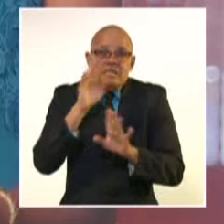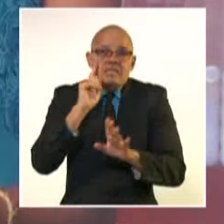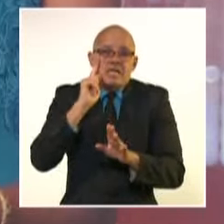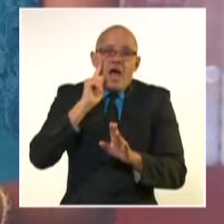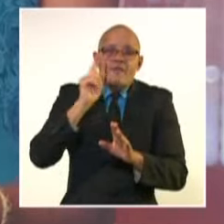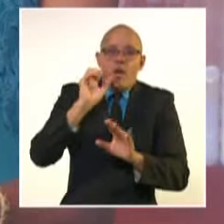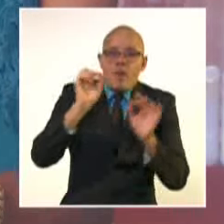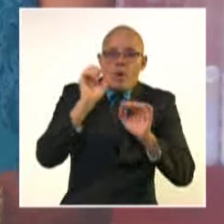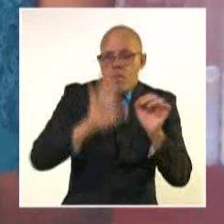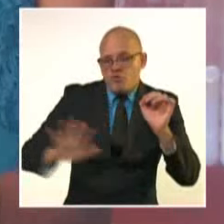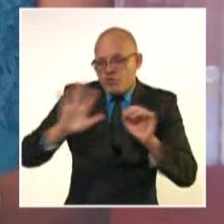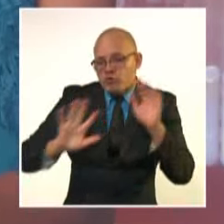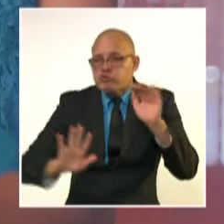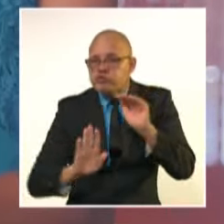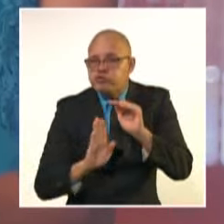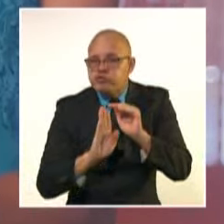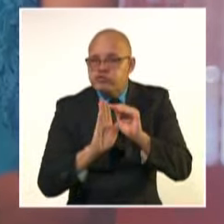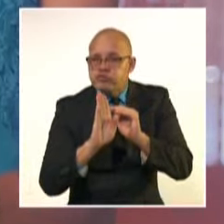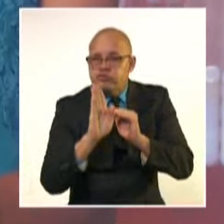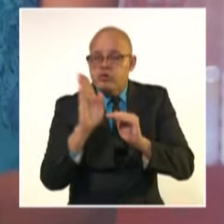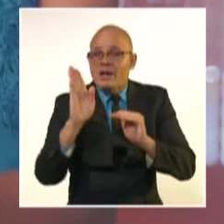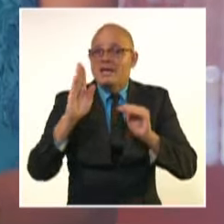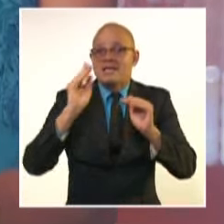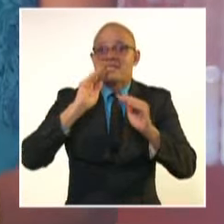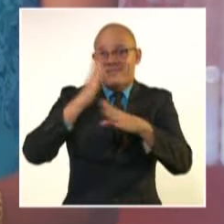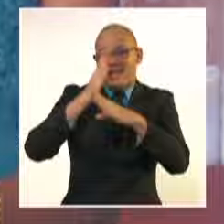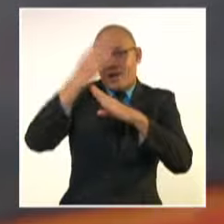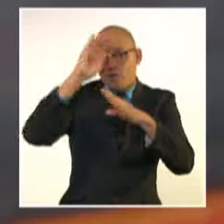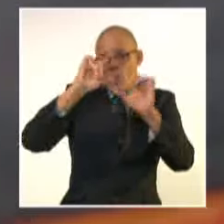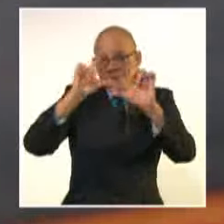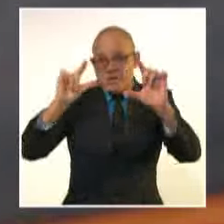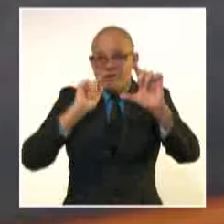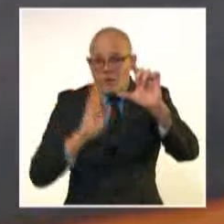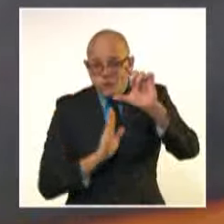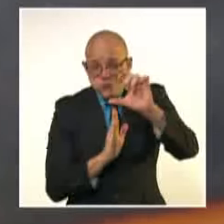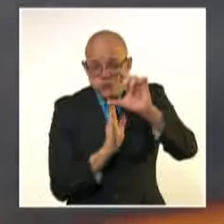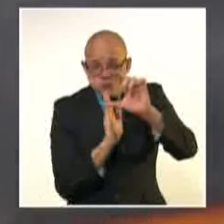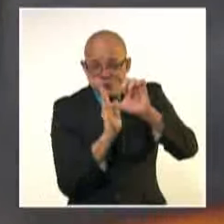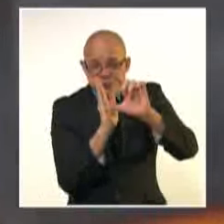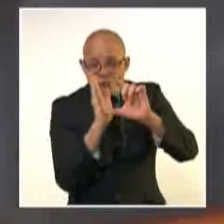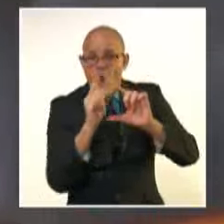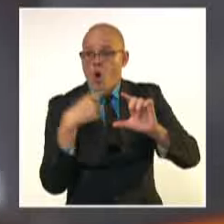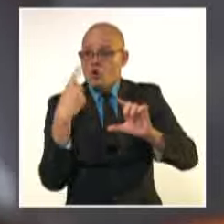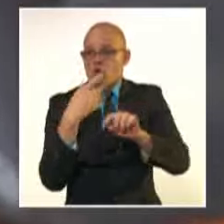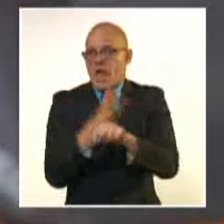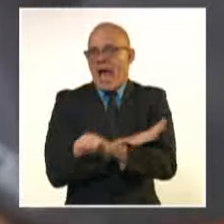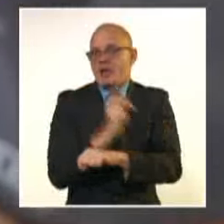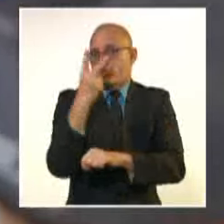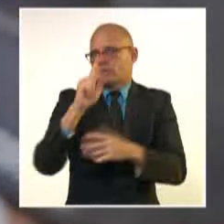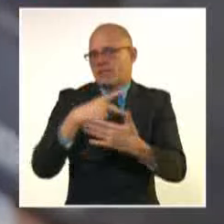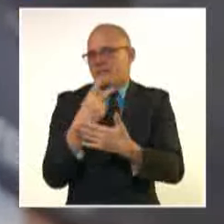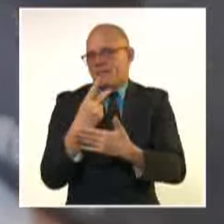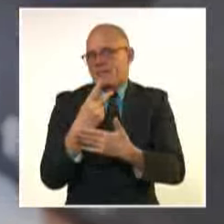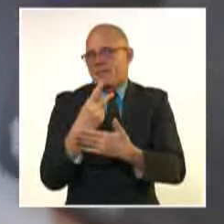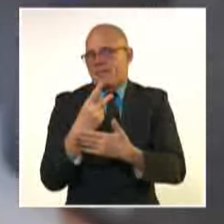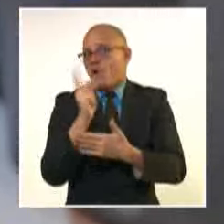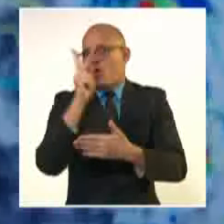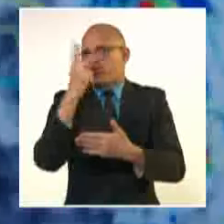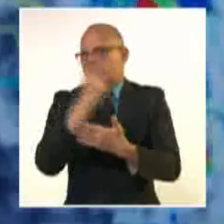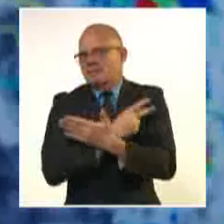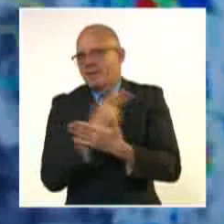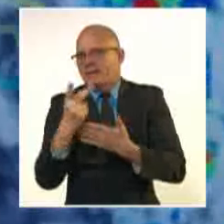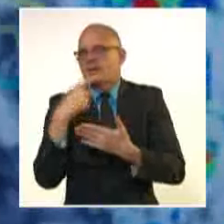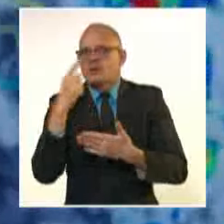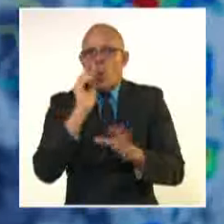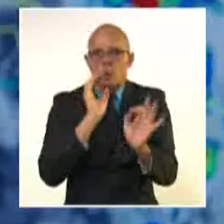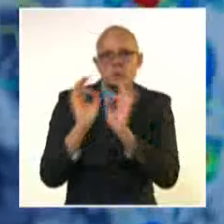provincia de Santiago de Cuba. Es decir, que prácticamente estuvimos 2 semanas vigilando a Melissa. Y estar todo el tiempo pendiente a la imagen